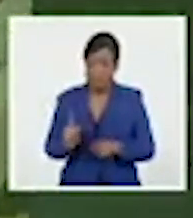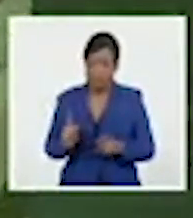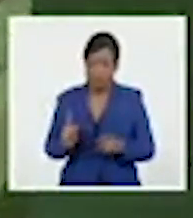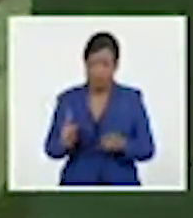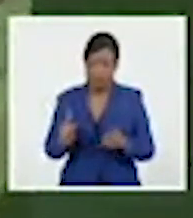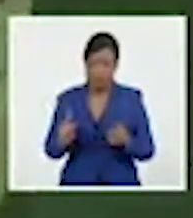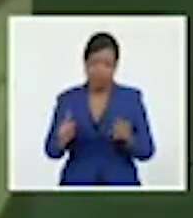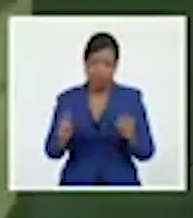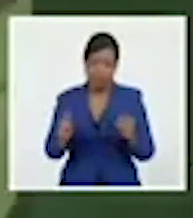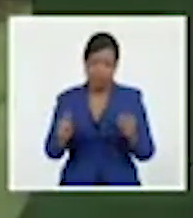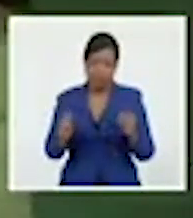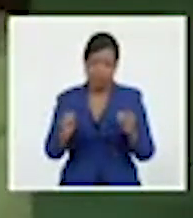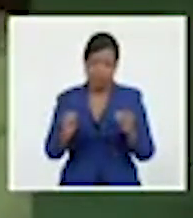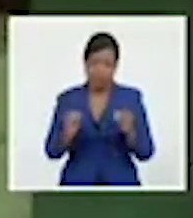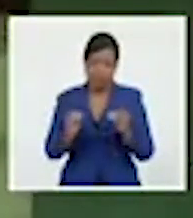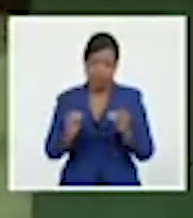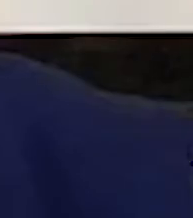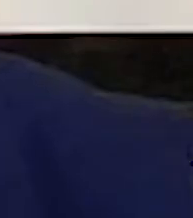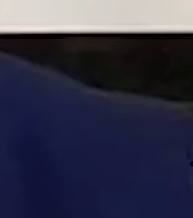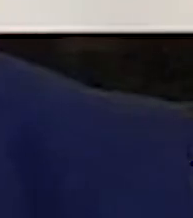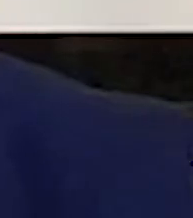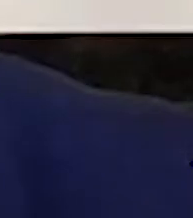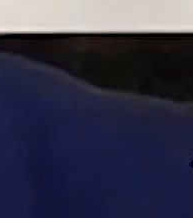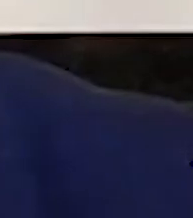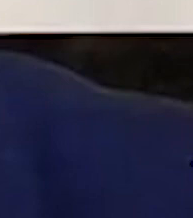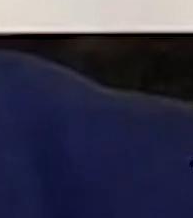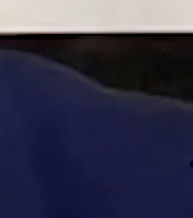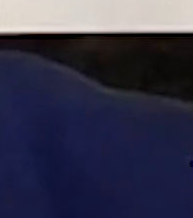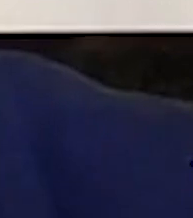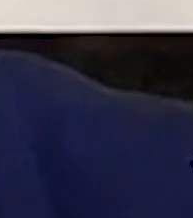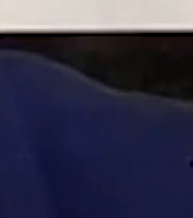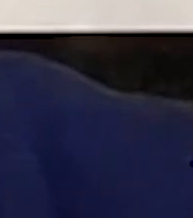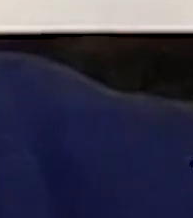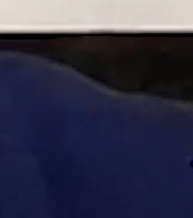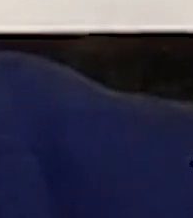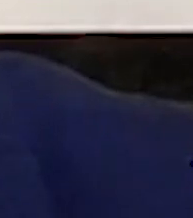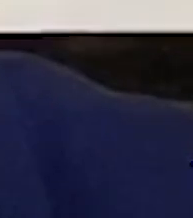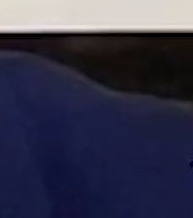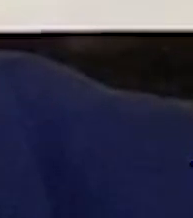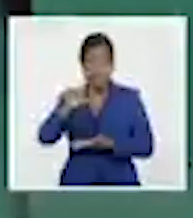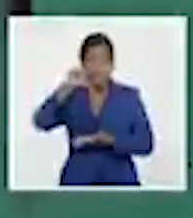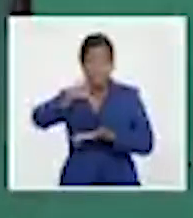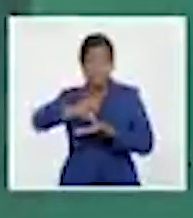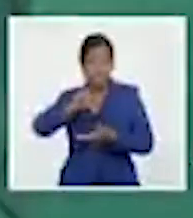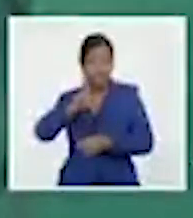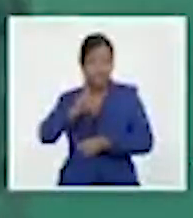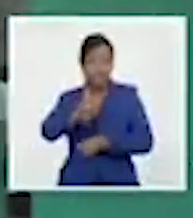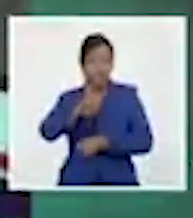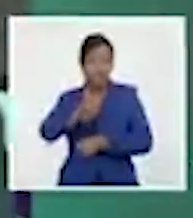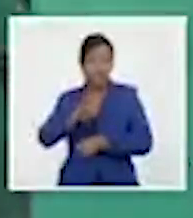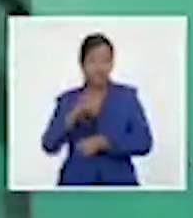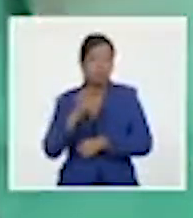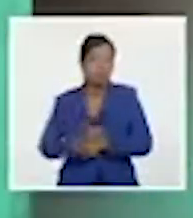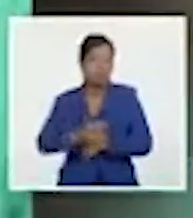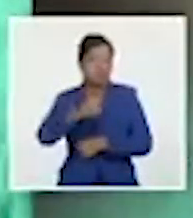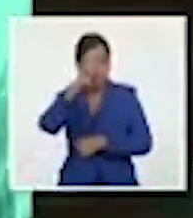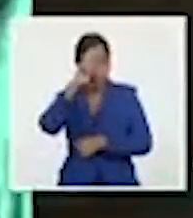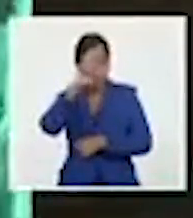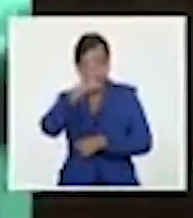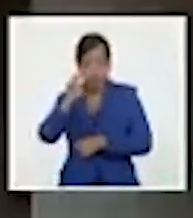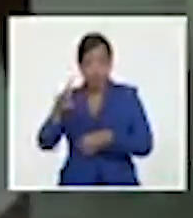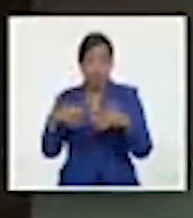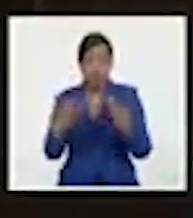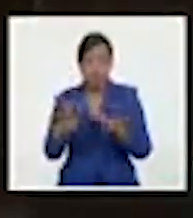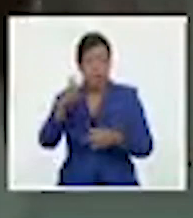traslada a Luis Manuel con su mano derecha, lo tiene aguantado. Miren las imágenes para que ustedes lo vean más